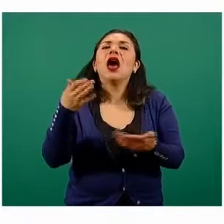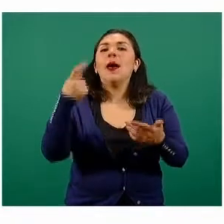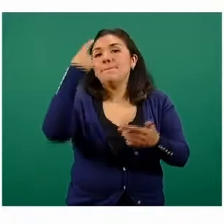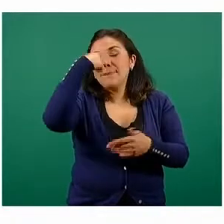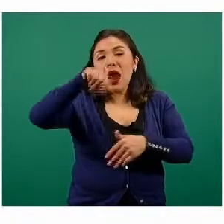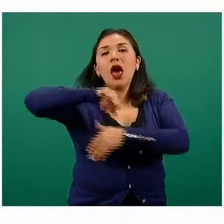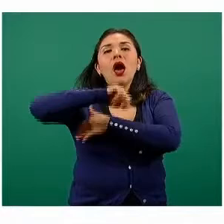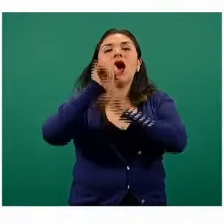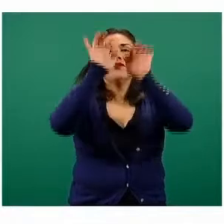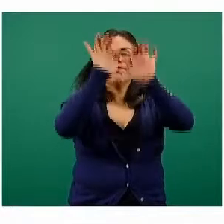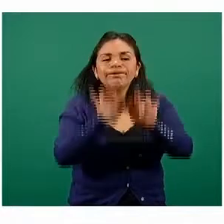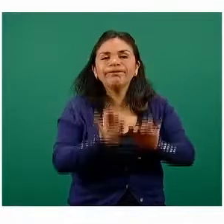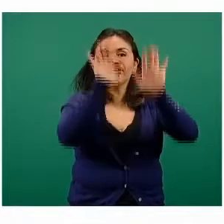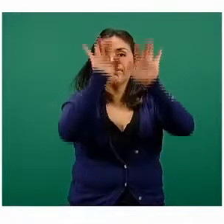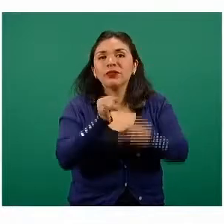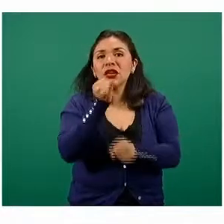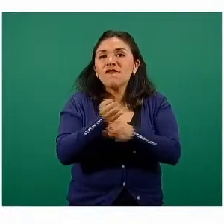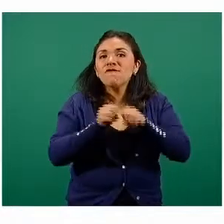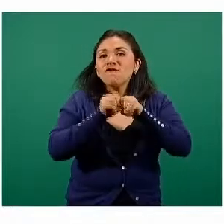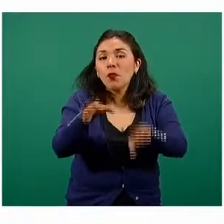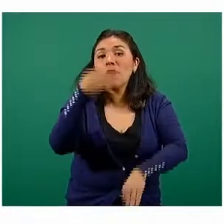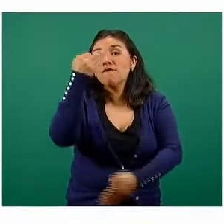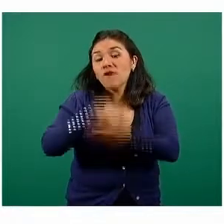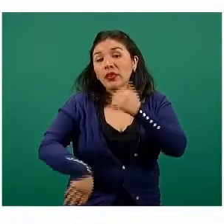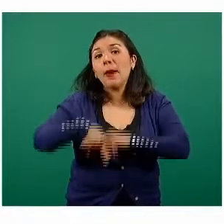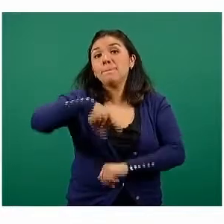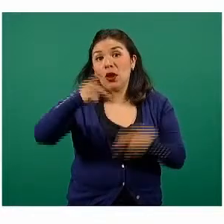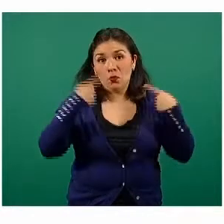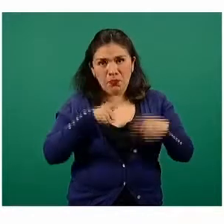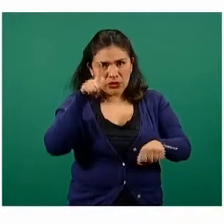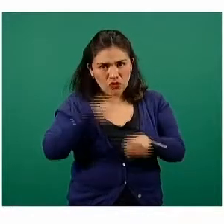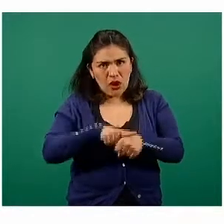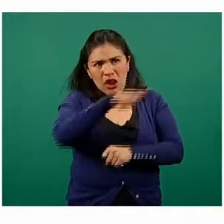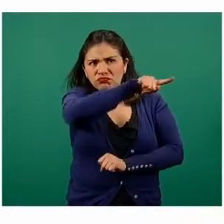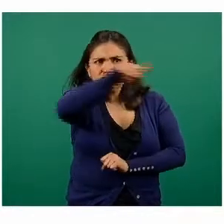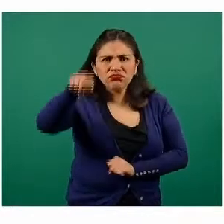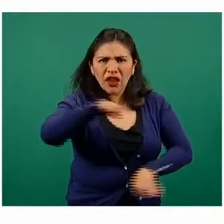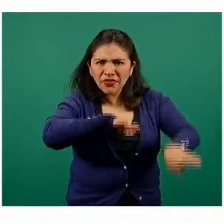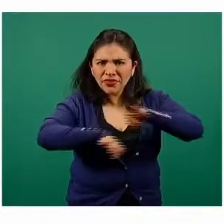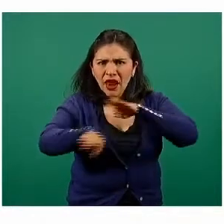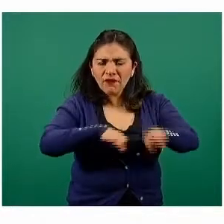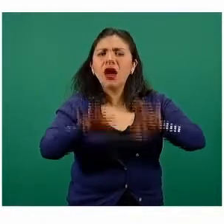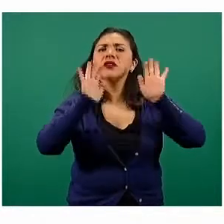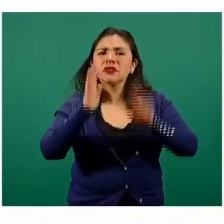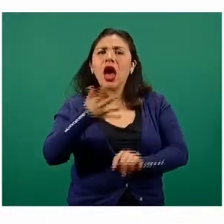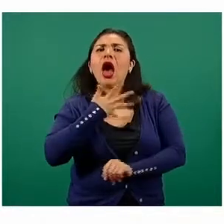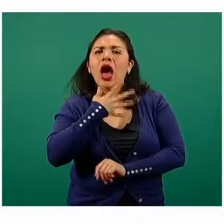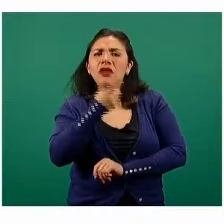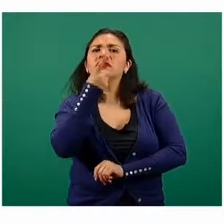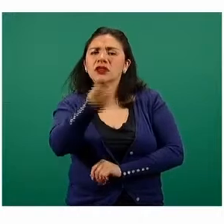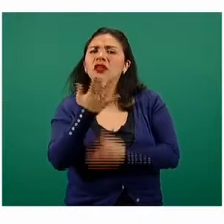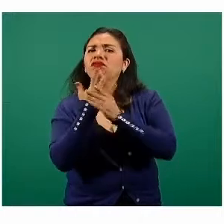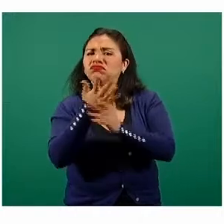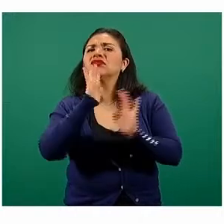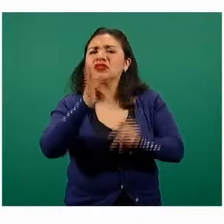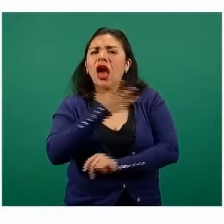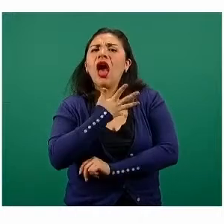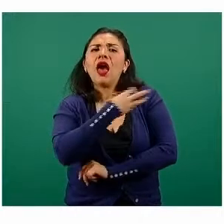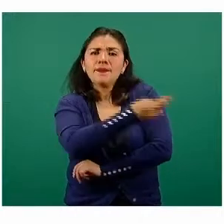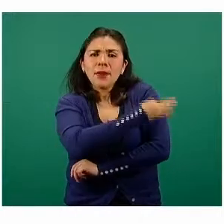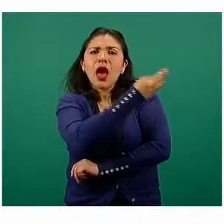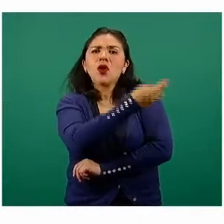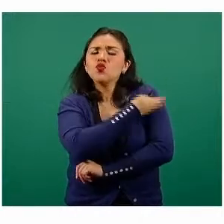las plataformas informáticas, pero que el personal de campo, el personal de operativo, relata que ya se está